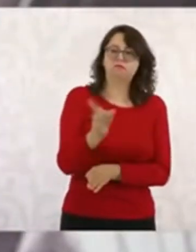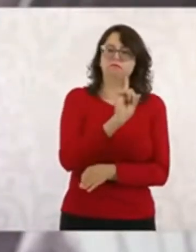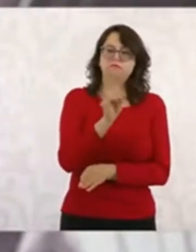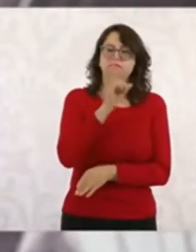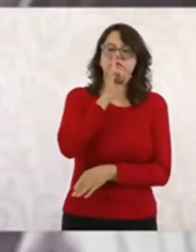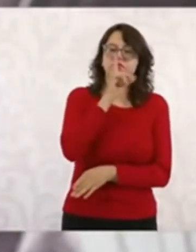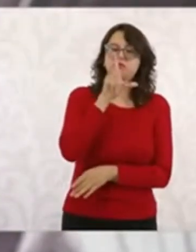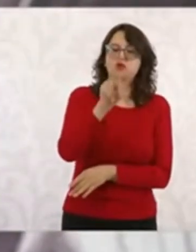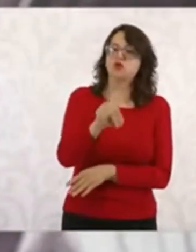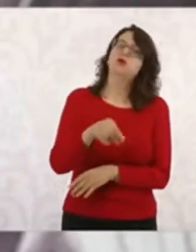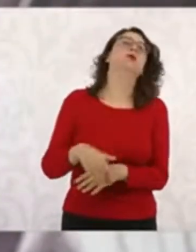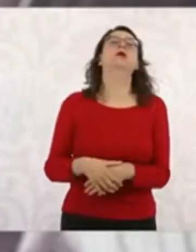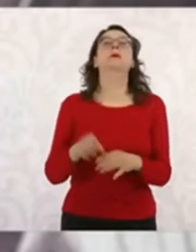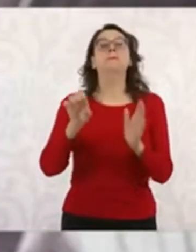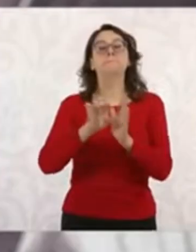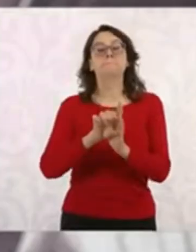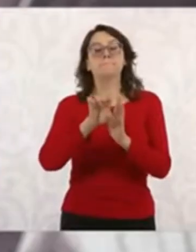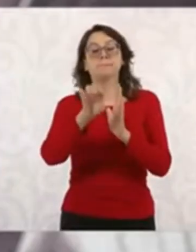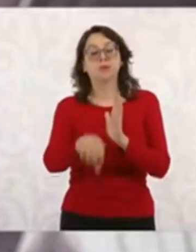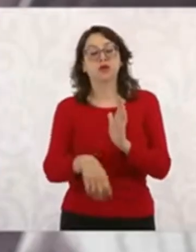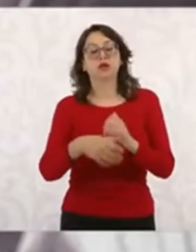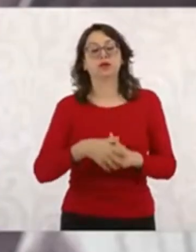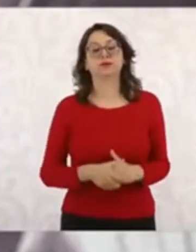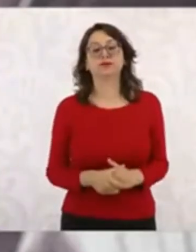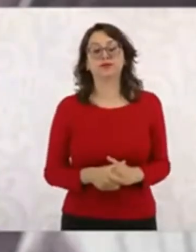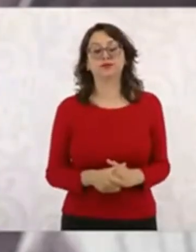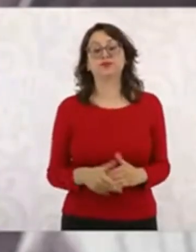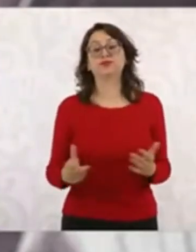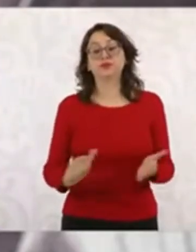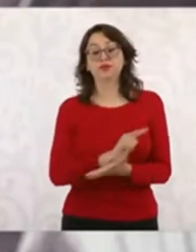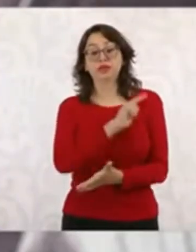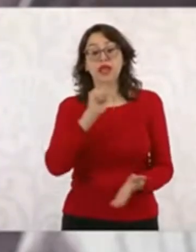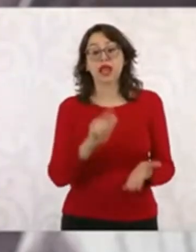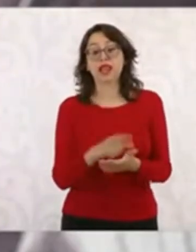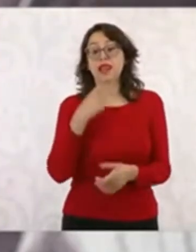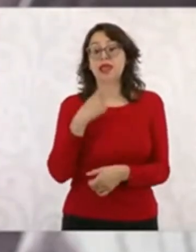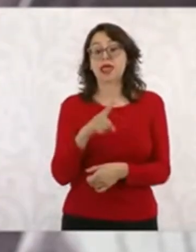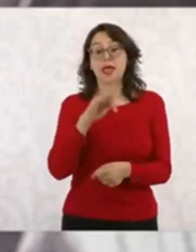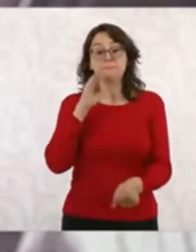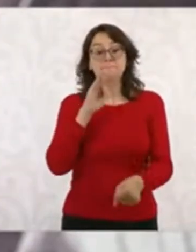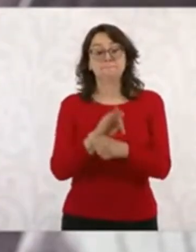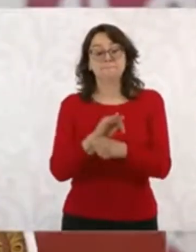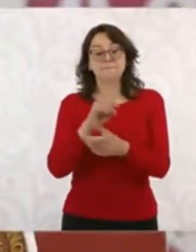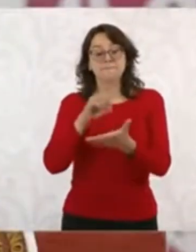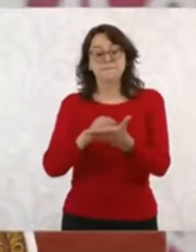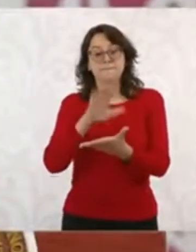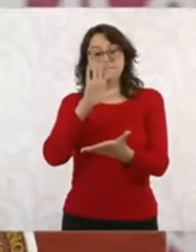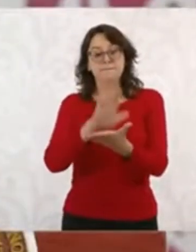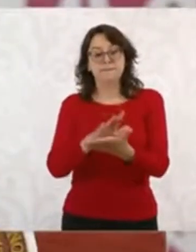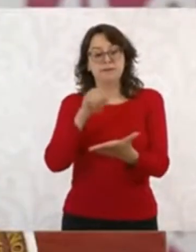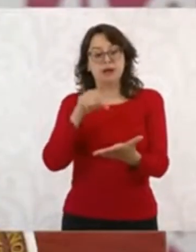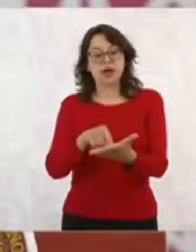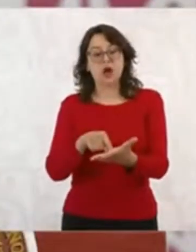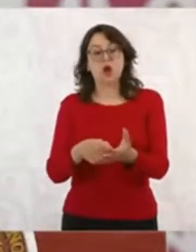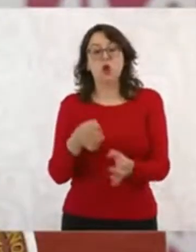jurisprudencia, si se establece que la ley de amparo, su reforma, se aplica a los